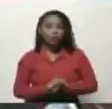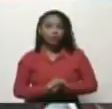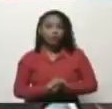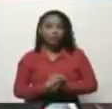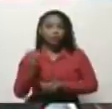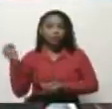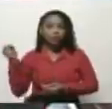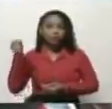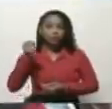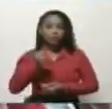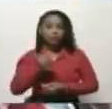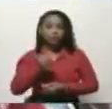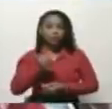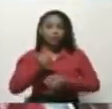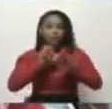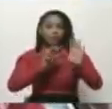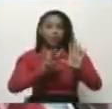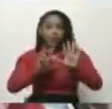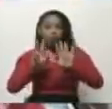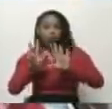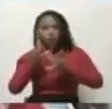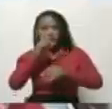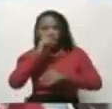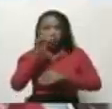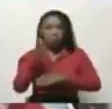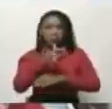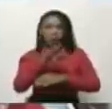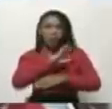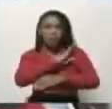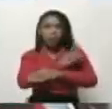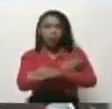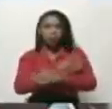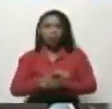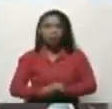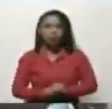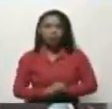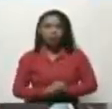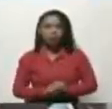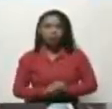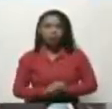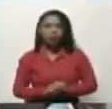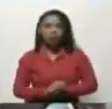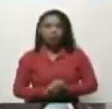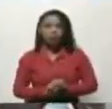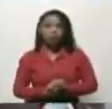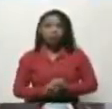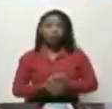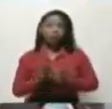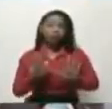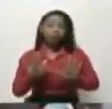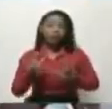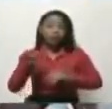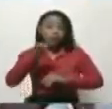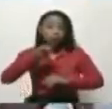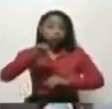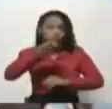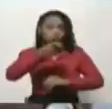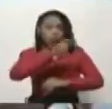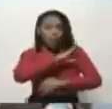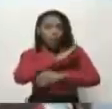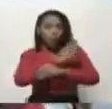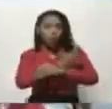traía 7, 8 años en el poder, o en todo caso en la búsqueda del